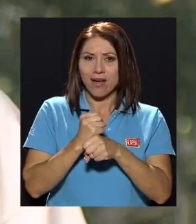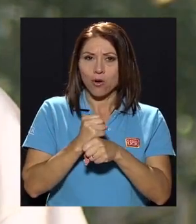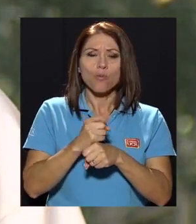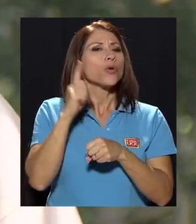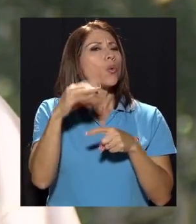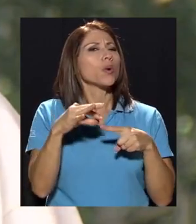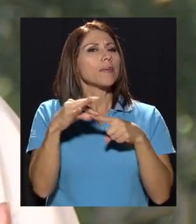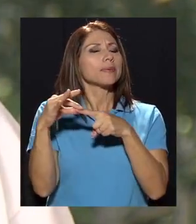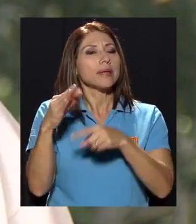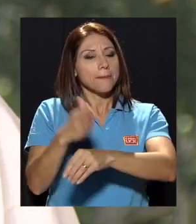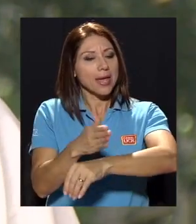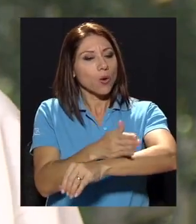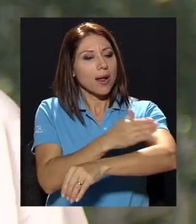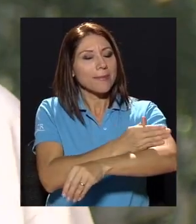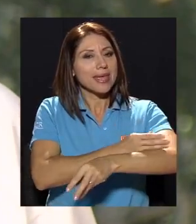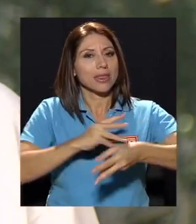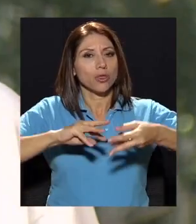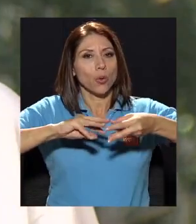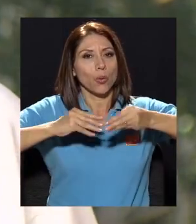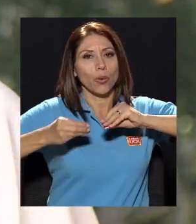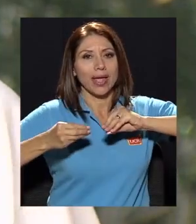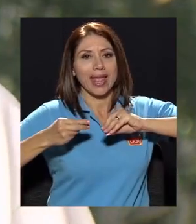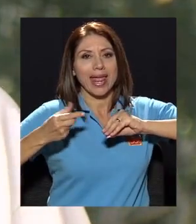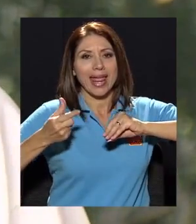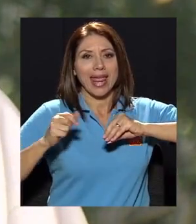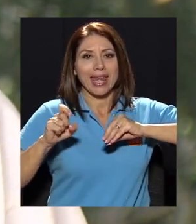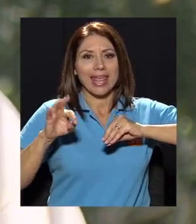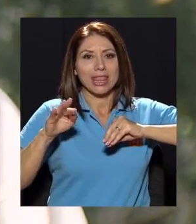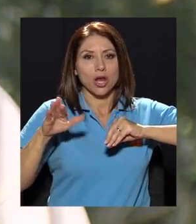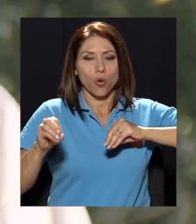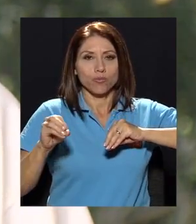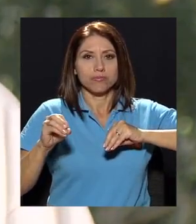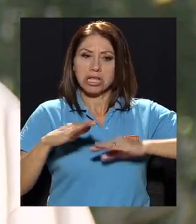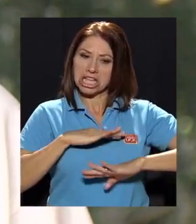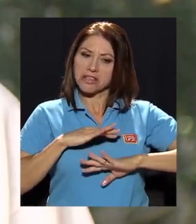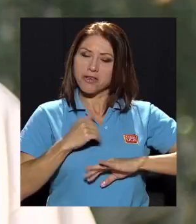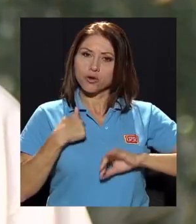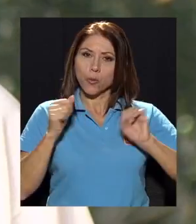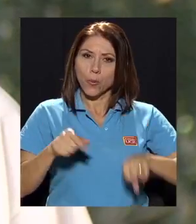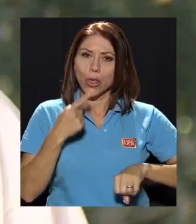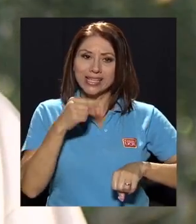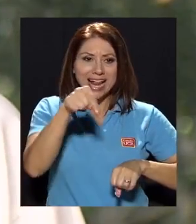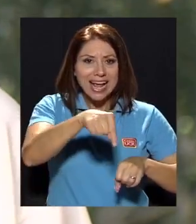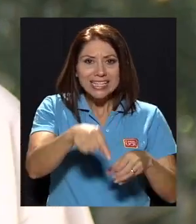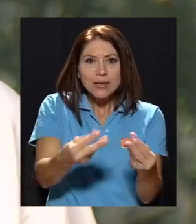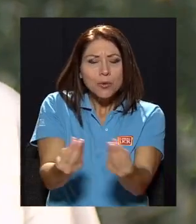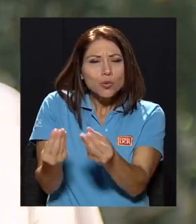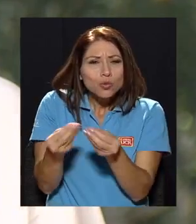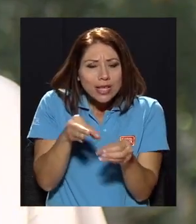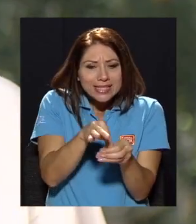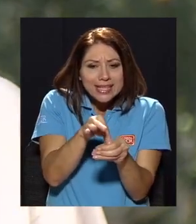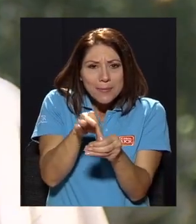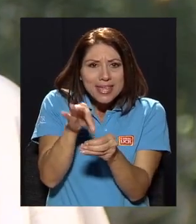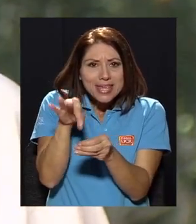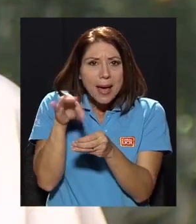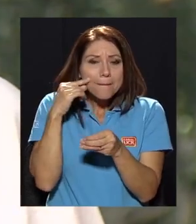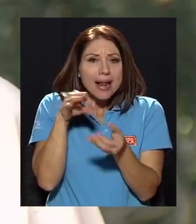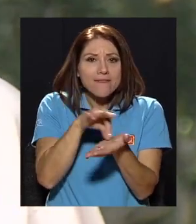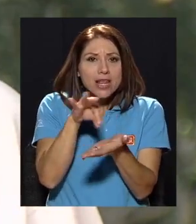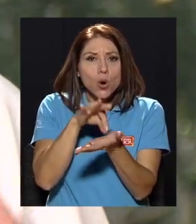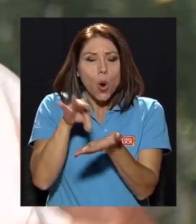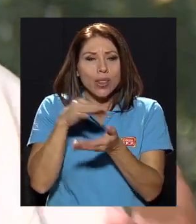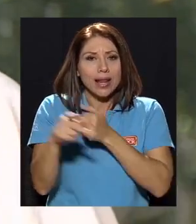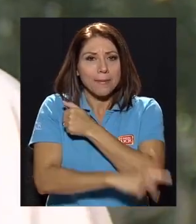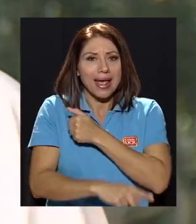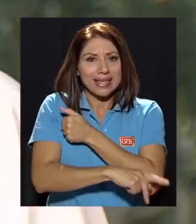mejoramiento genético. Puedo decir con mucha satisfacción que aquí se produce toda la semilla básica de fundación de frijol del país. Puedo decir